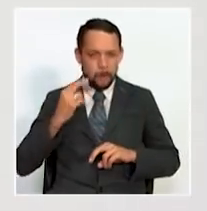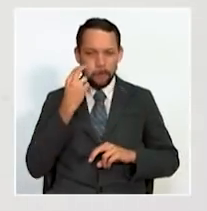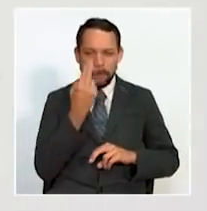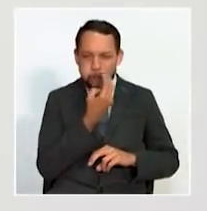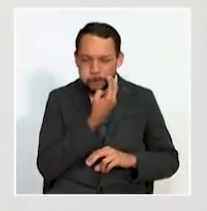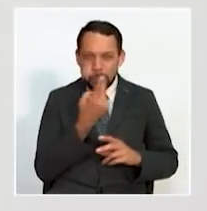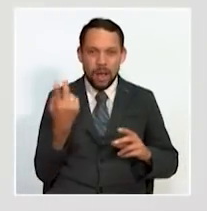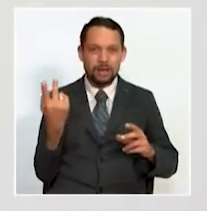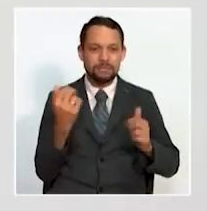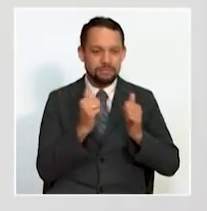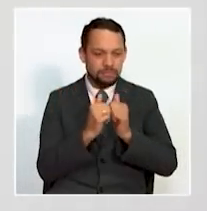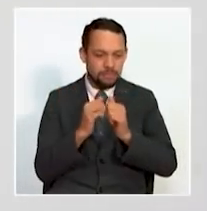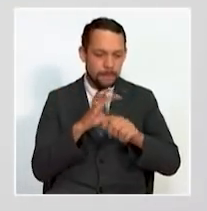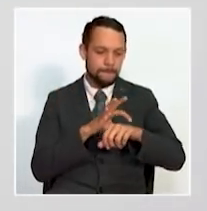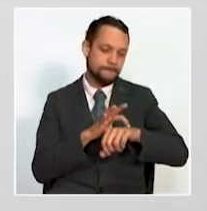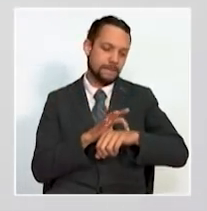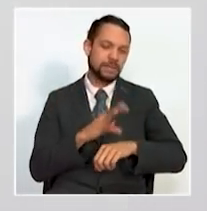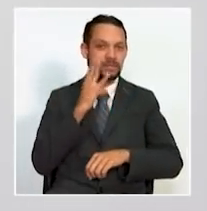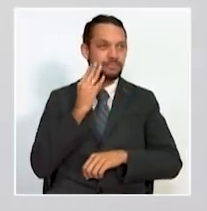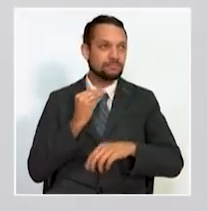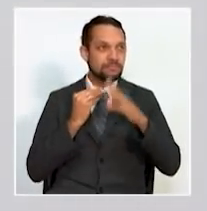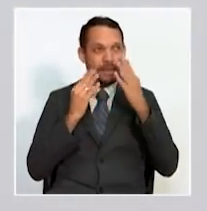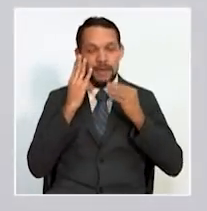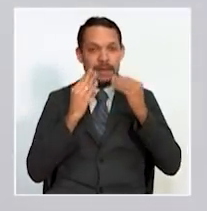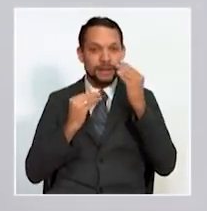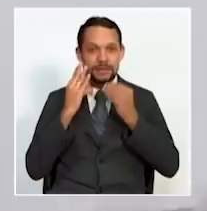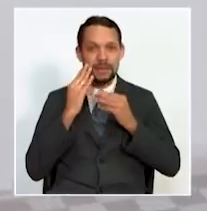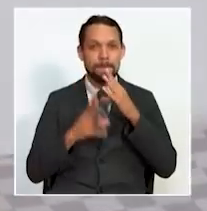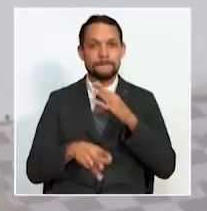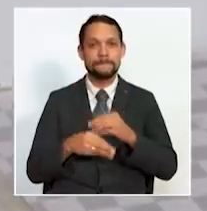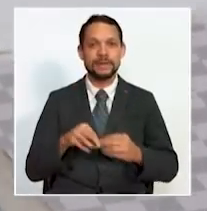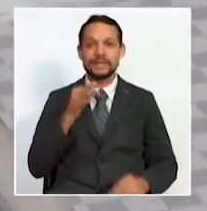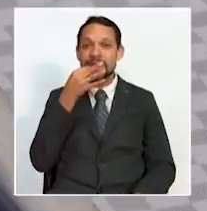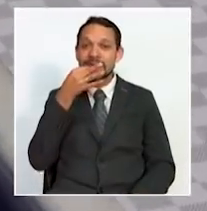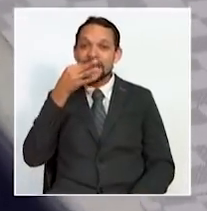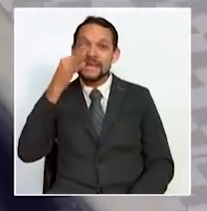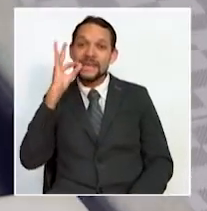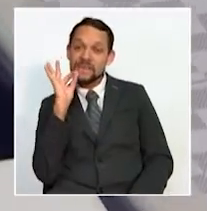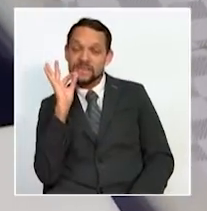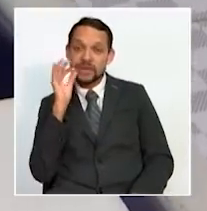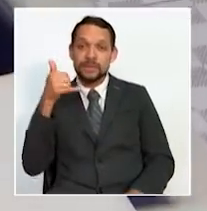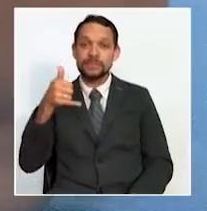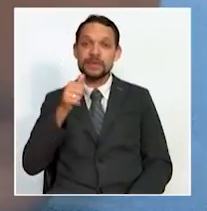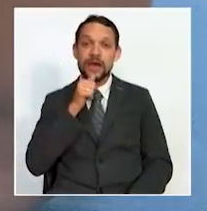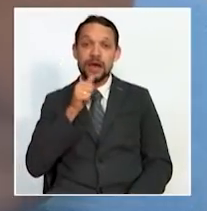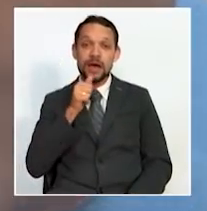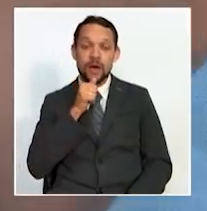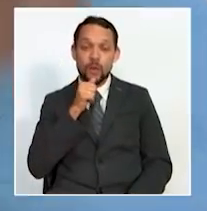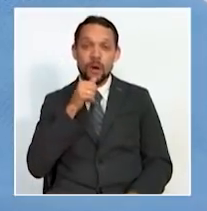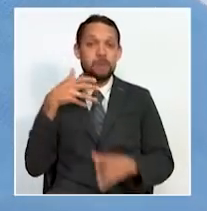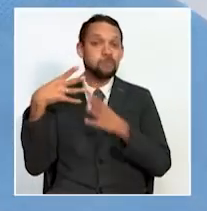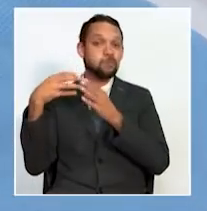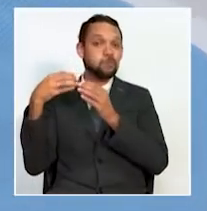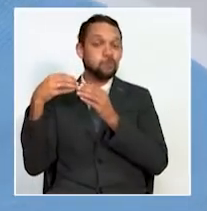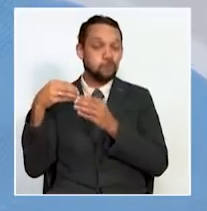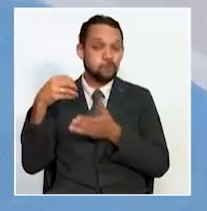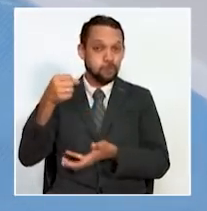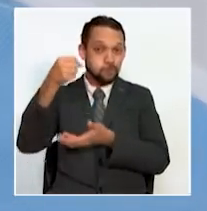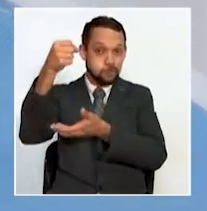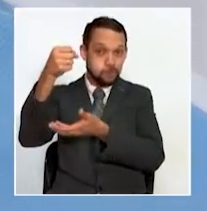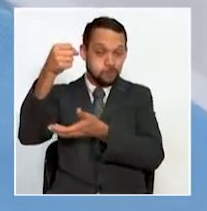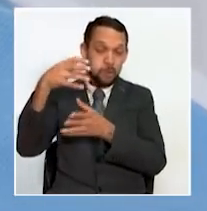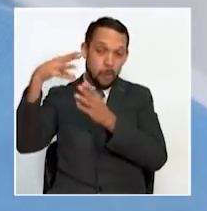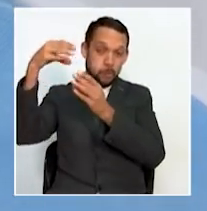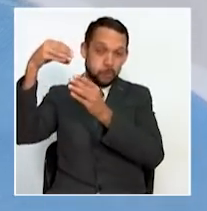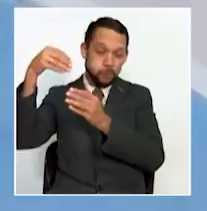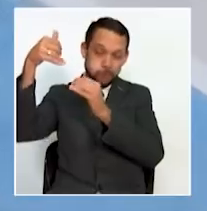ginecóloga, oncóloga. Esto es la limpieza de café que nosotros, yo he dicho que el que tenga una bolsa de enema en la casa tiene un médico en la